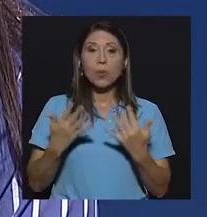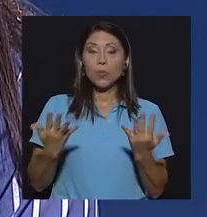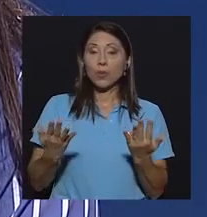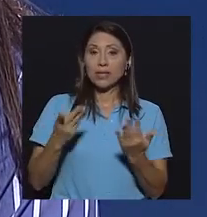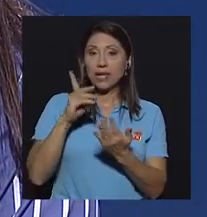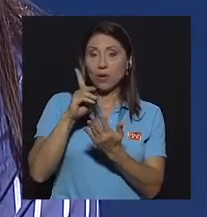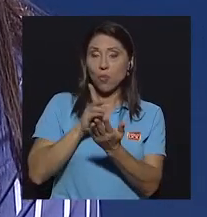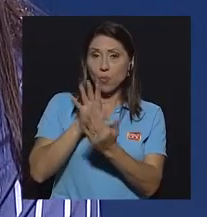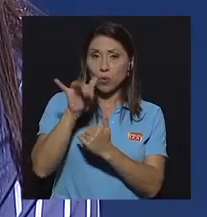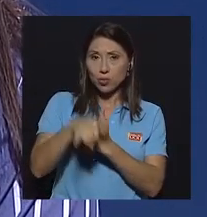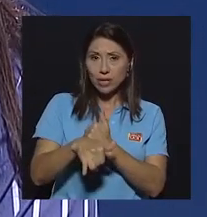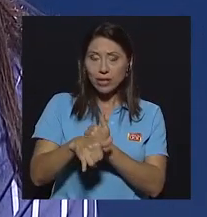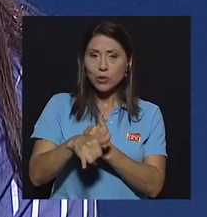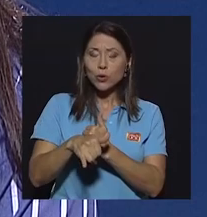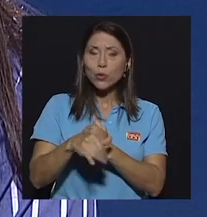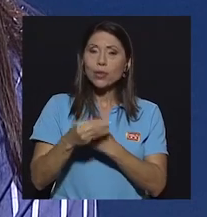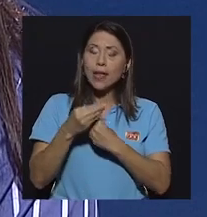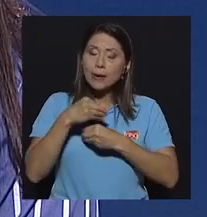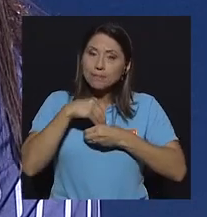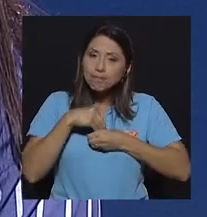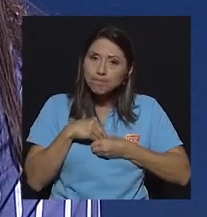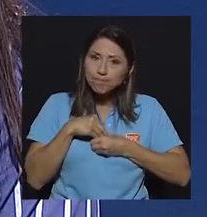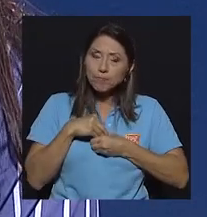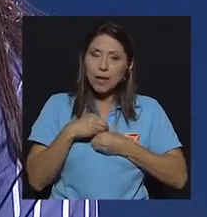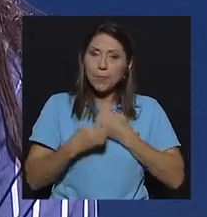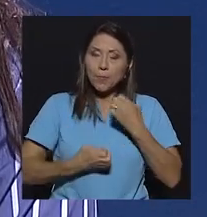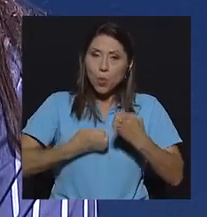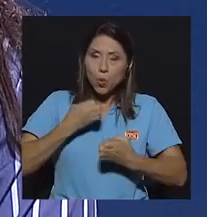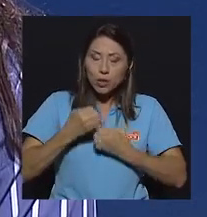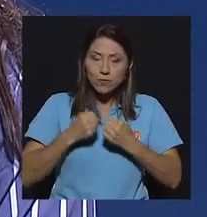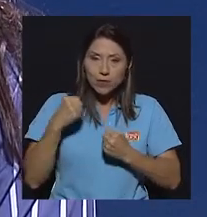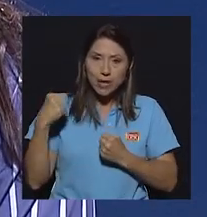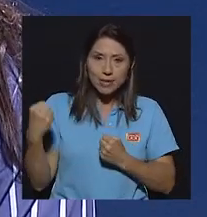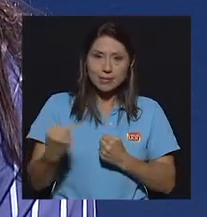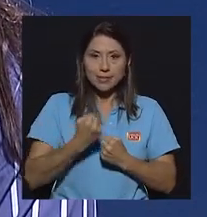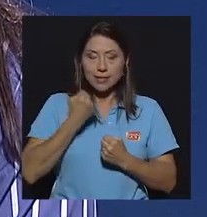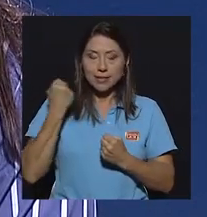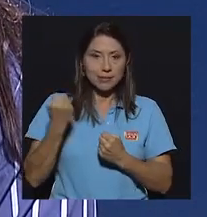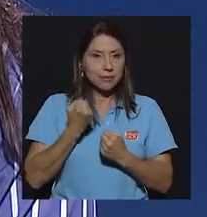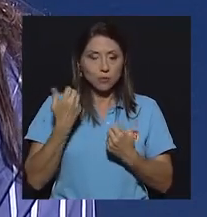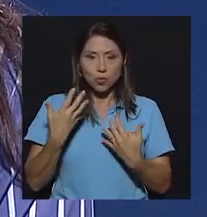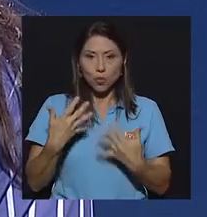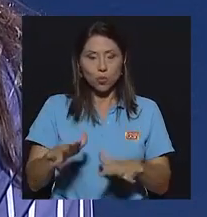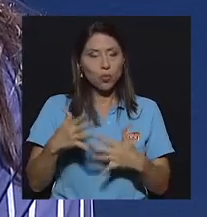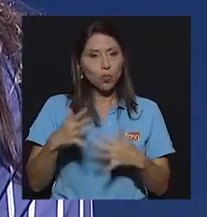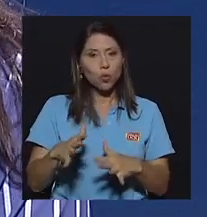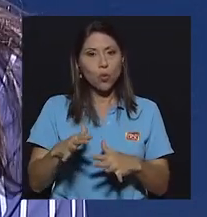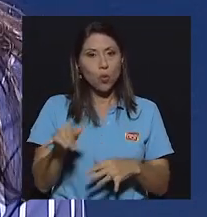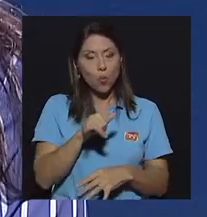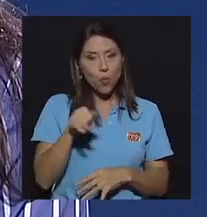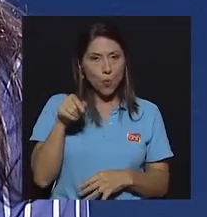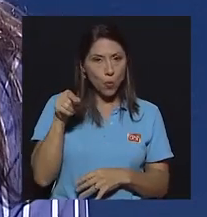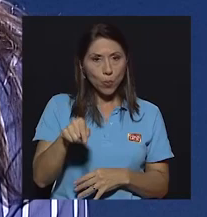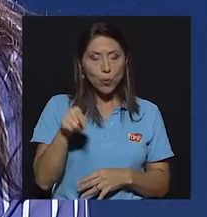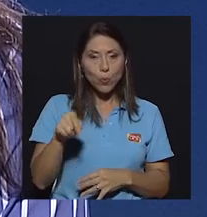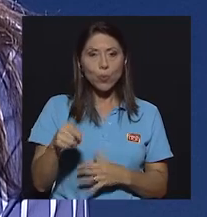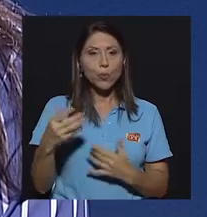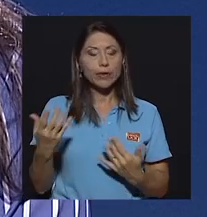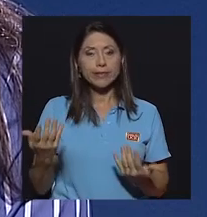Pues en un proyecto tan emotivo y tan intenso, ¿verdad?, desde todo punto de vista como